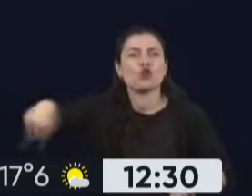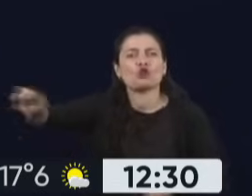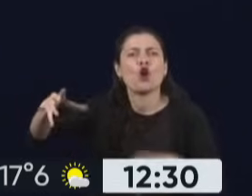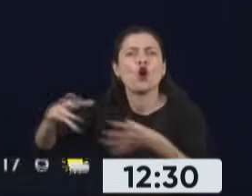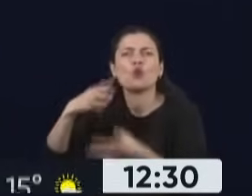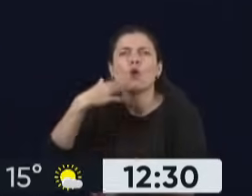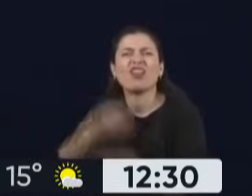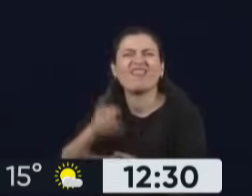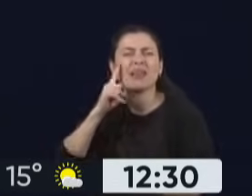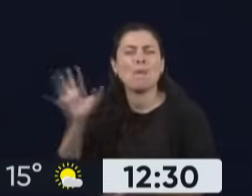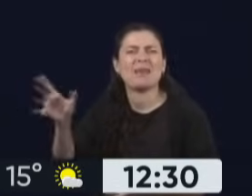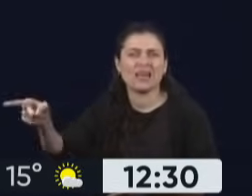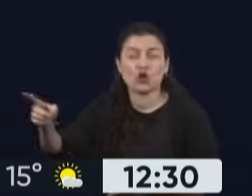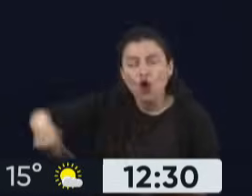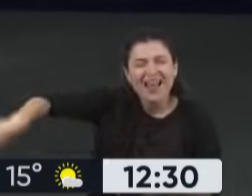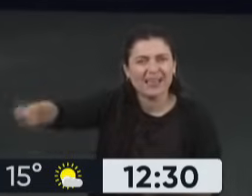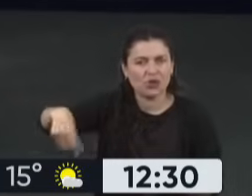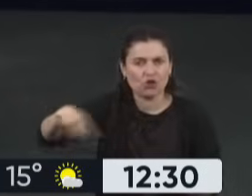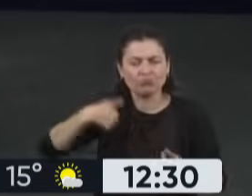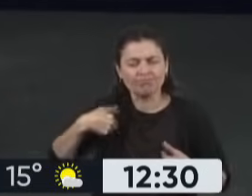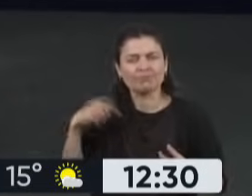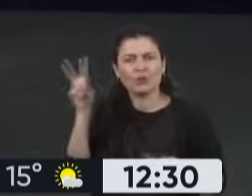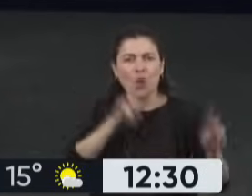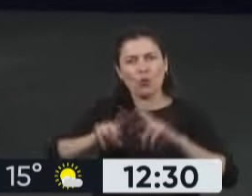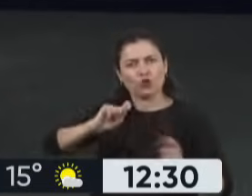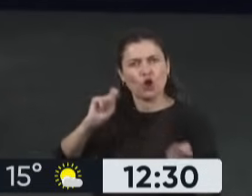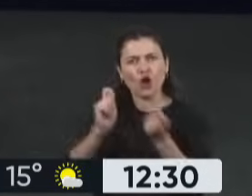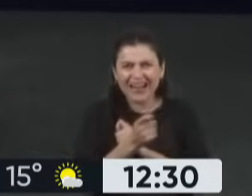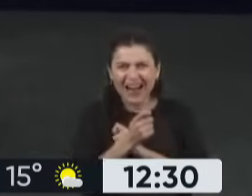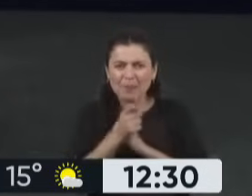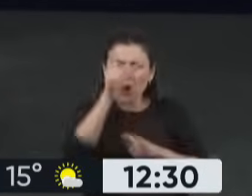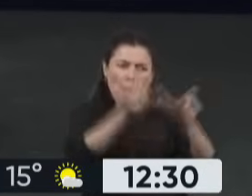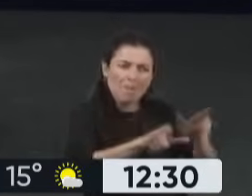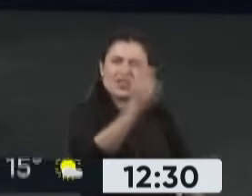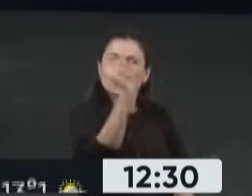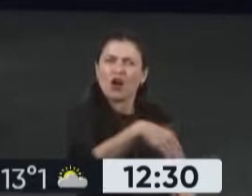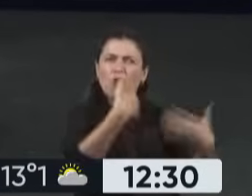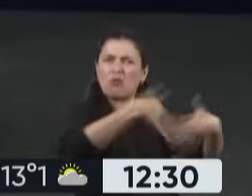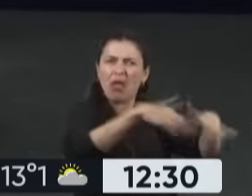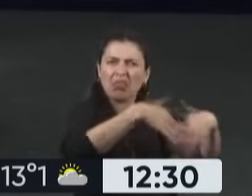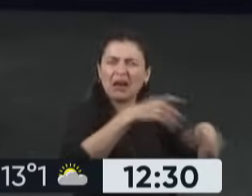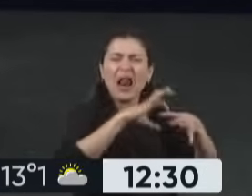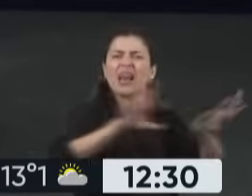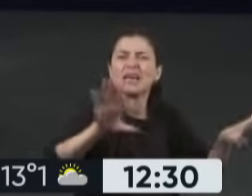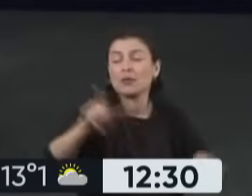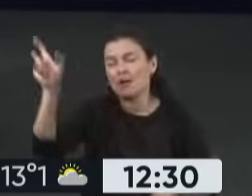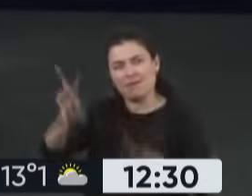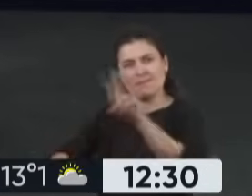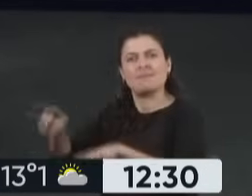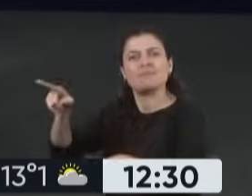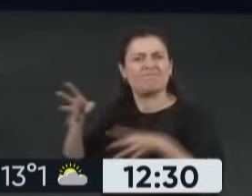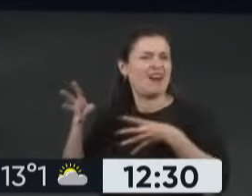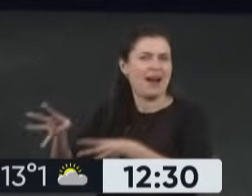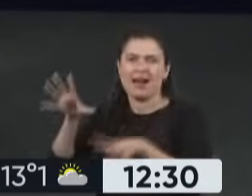que queremos hacer. Por otra parte, también todas estas medidas y estos cambios que van a favorecer